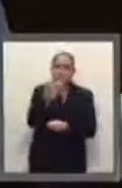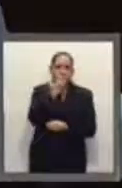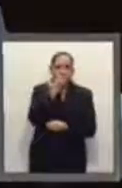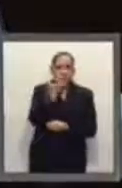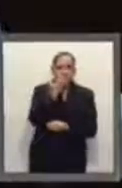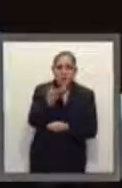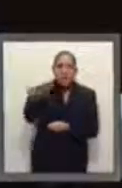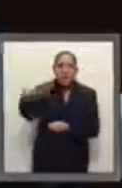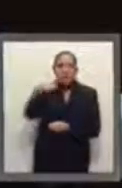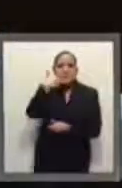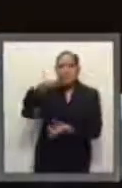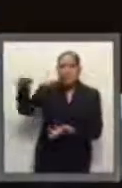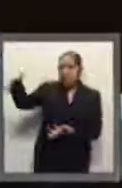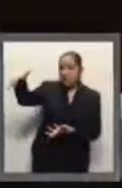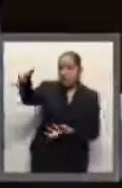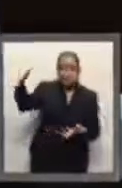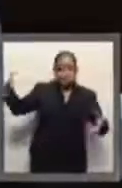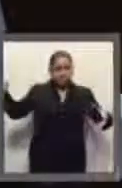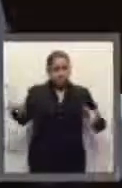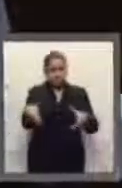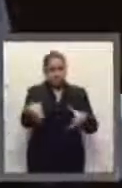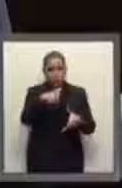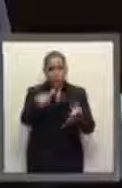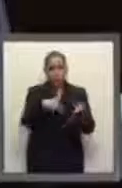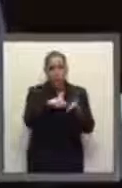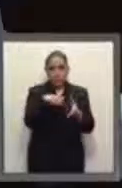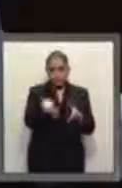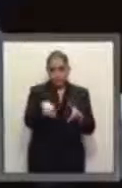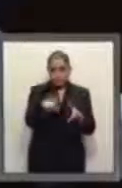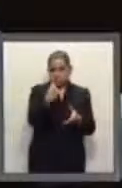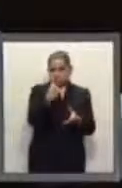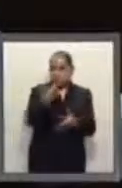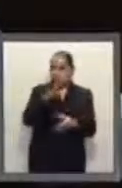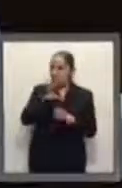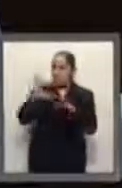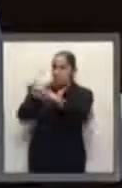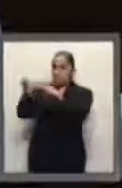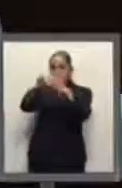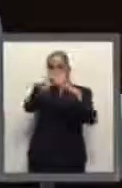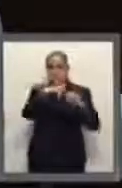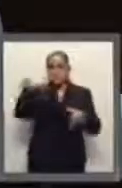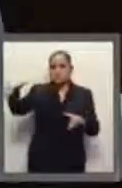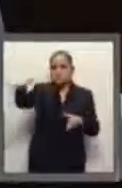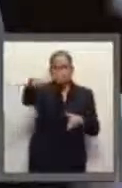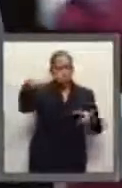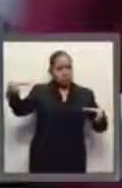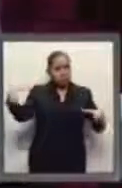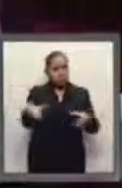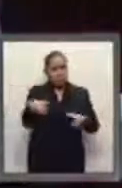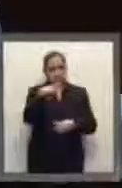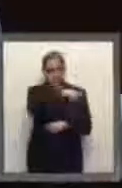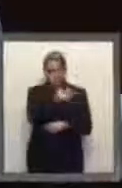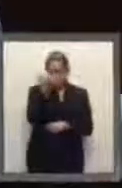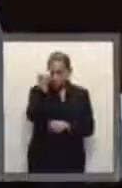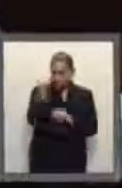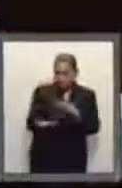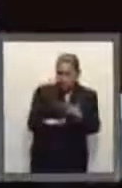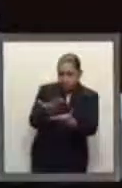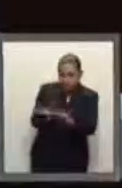en una sola área a los alumnos de varias comunidades. La propuesta del titular de la SEP, en lugar de